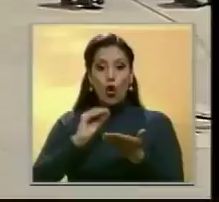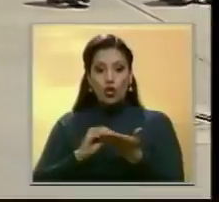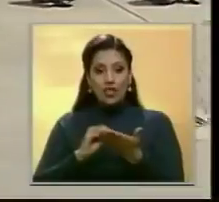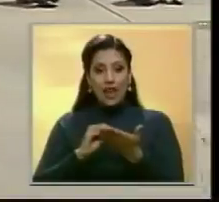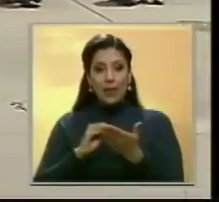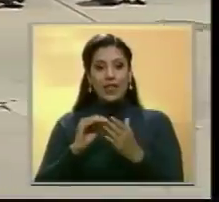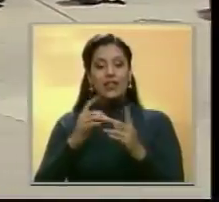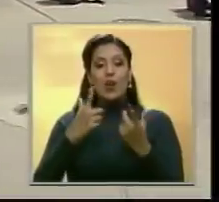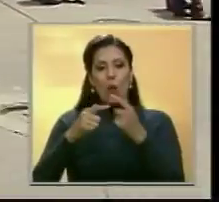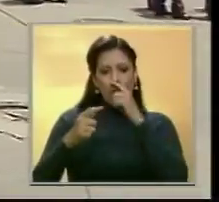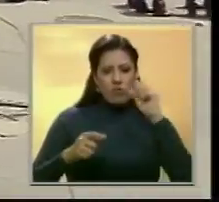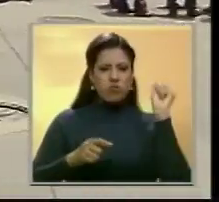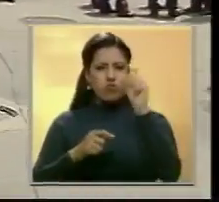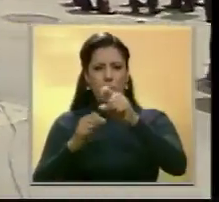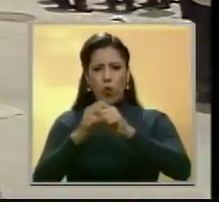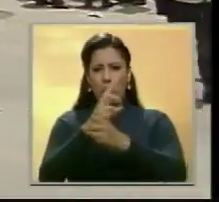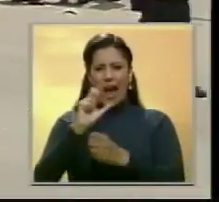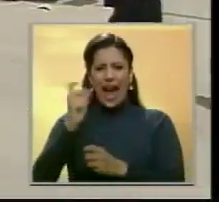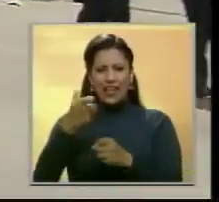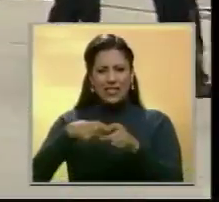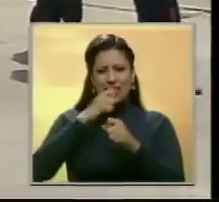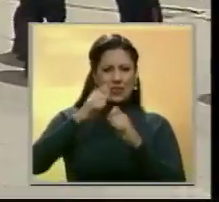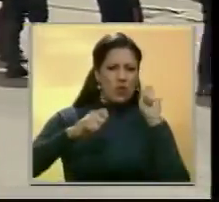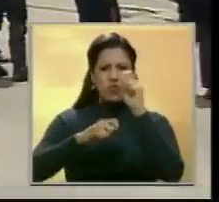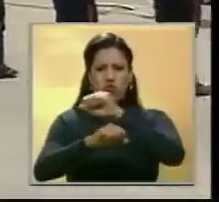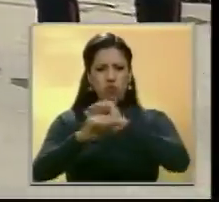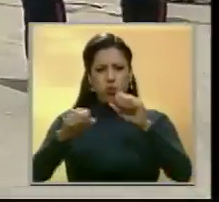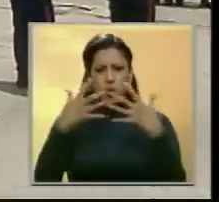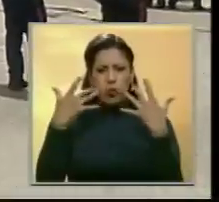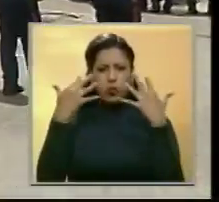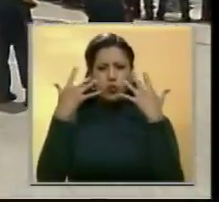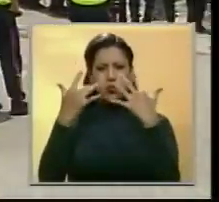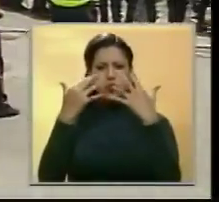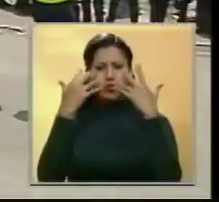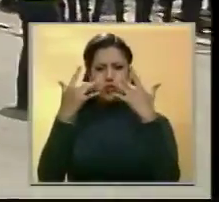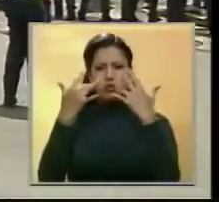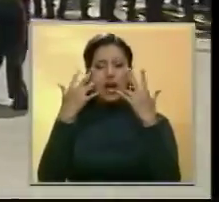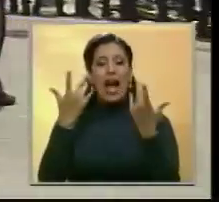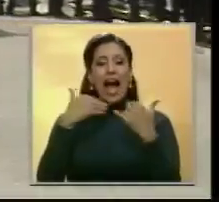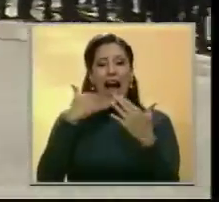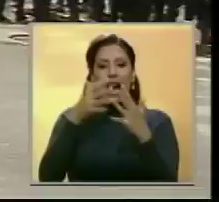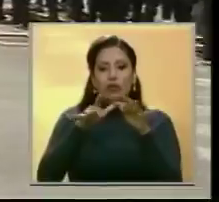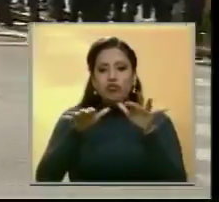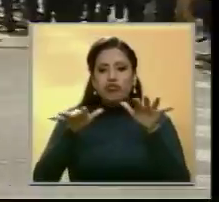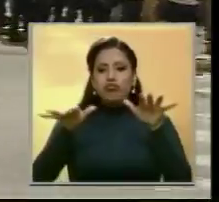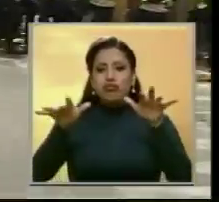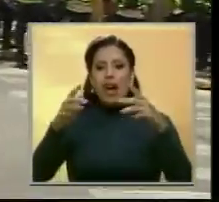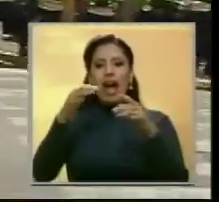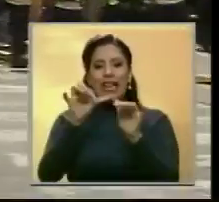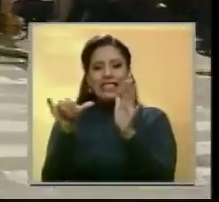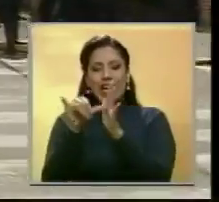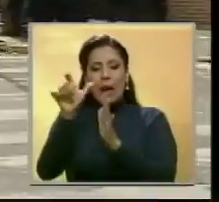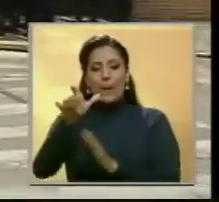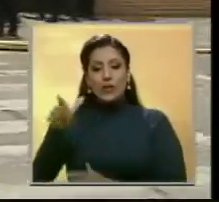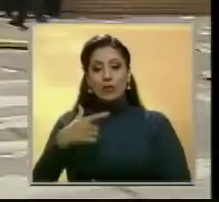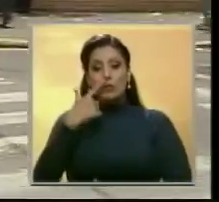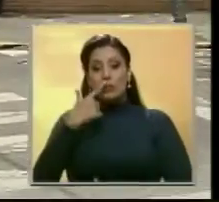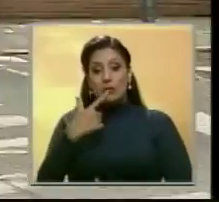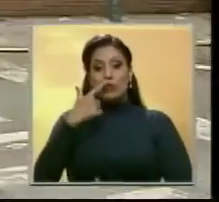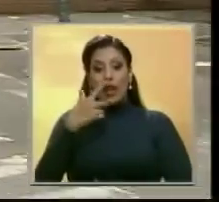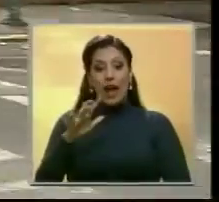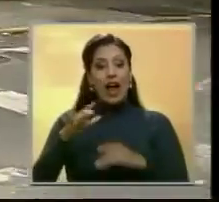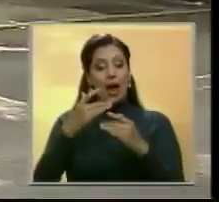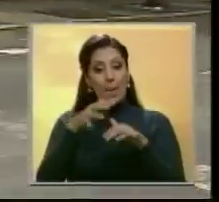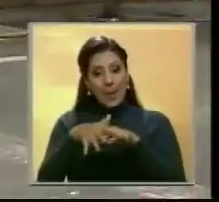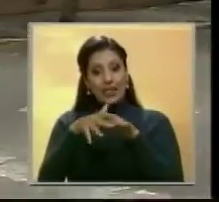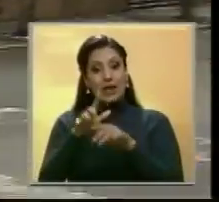lanzado gas lacrimógeno y se corrió hacia otra de las cuadras la manifestación que